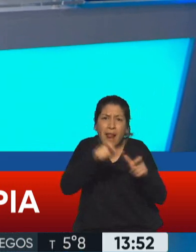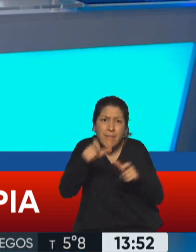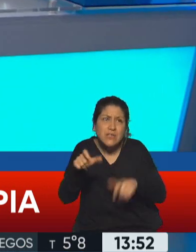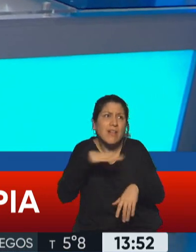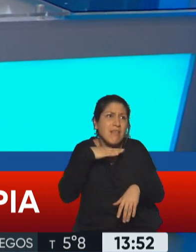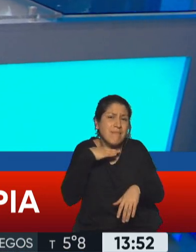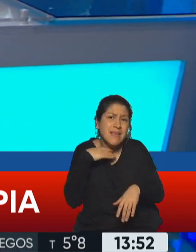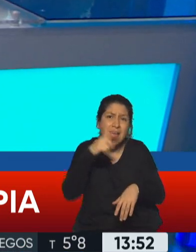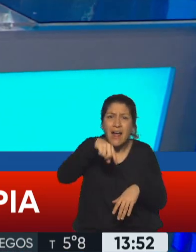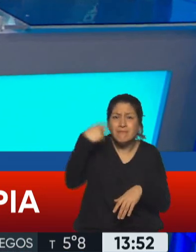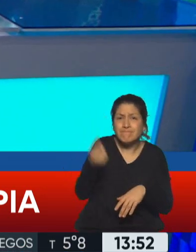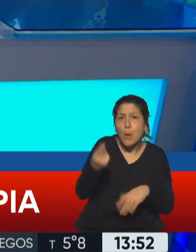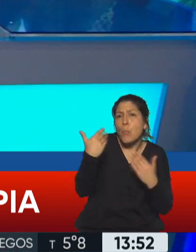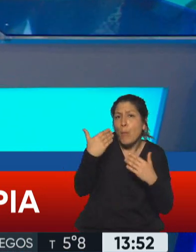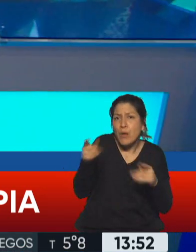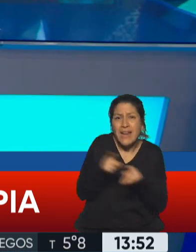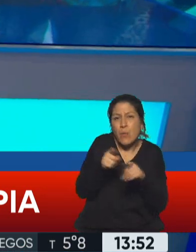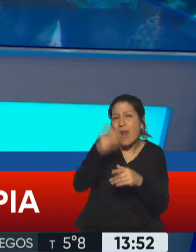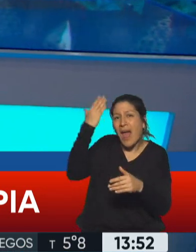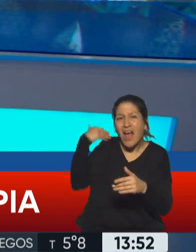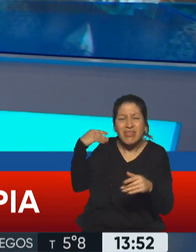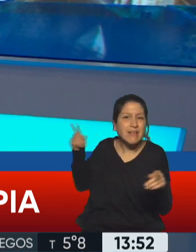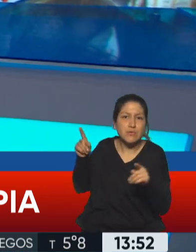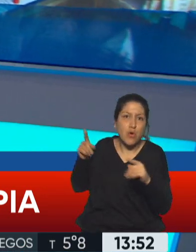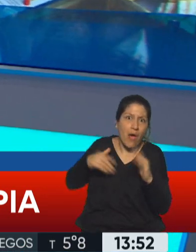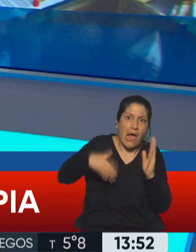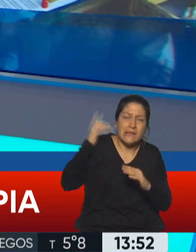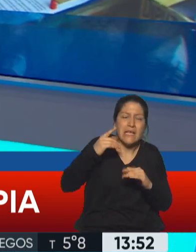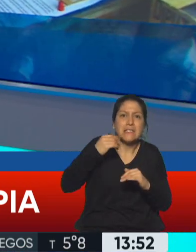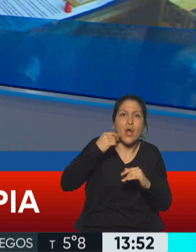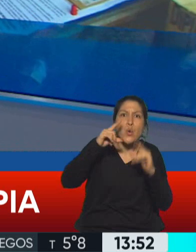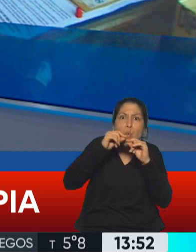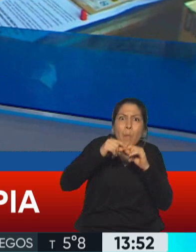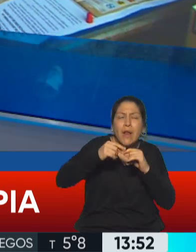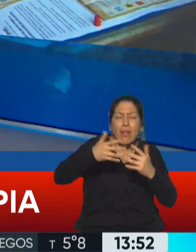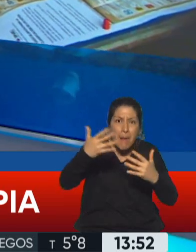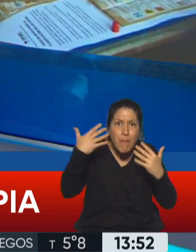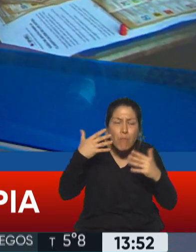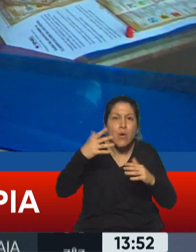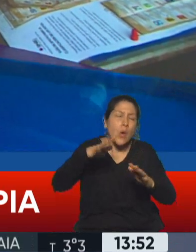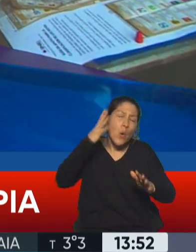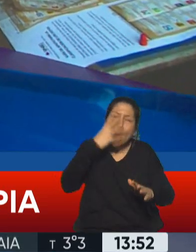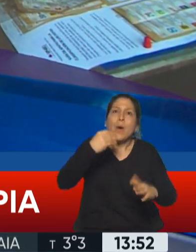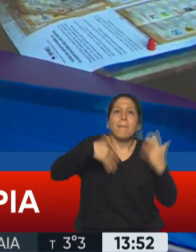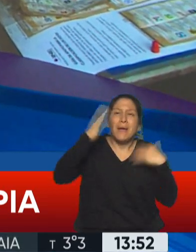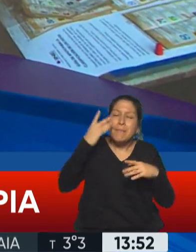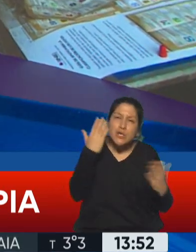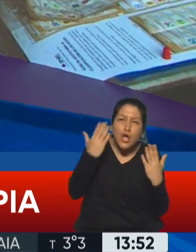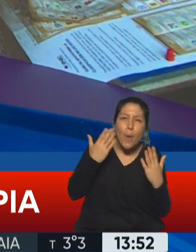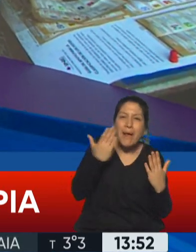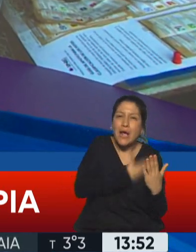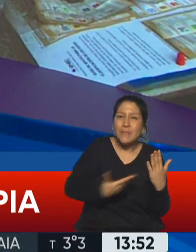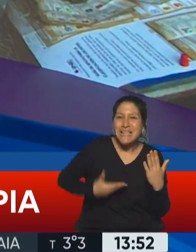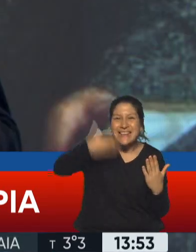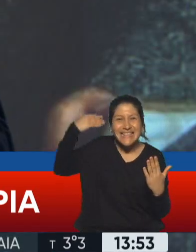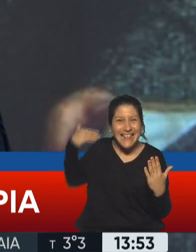AMLO sigue siendo muy popular, no tanto como al principio, supo tener índices de popularidad apabullantes, pero si uno lo compara con los otros presidentes, con los presidentes anteriores de